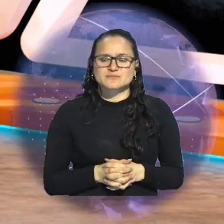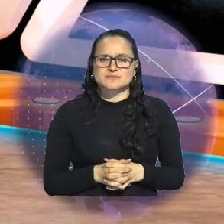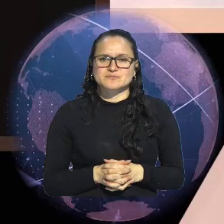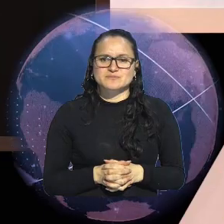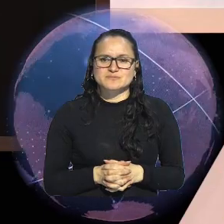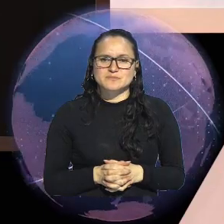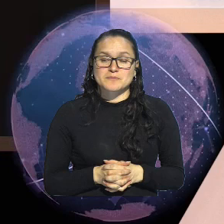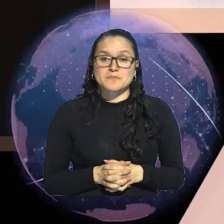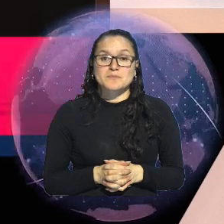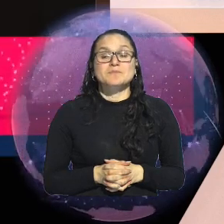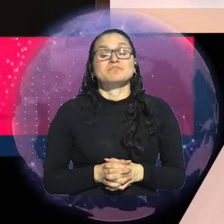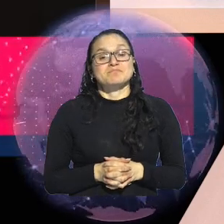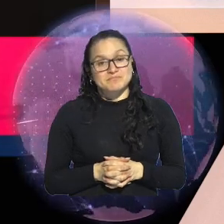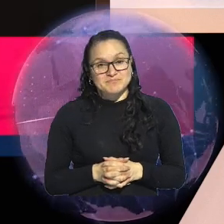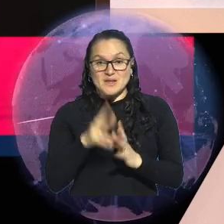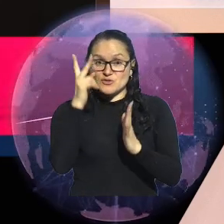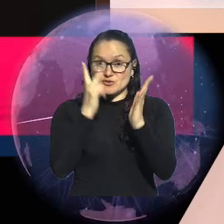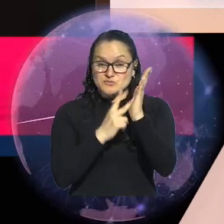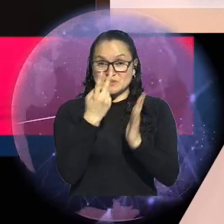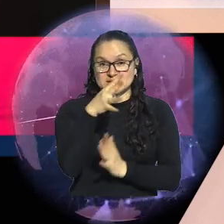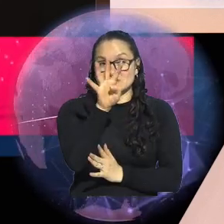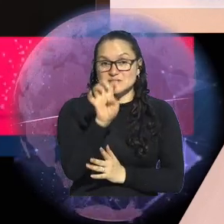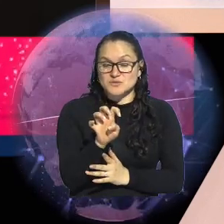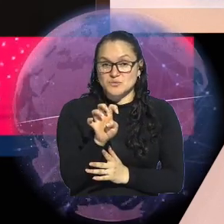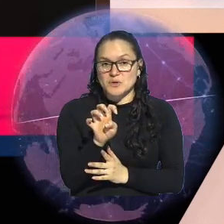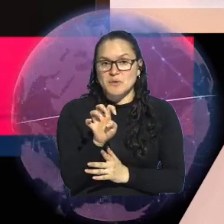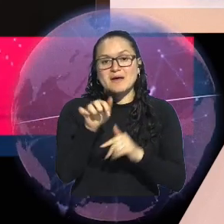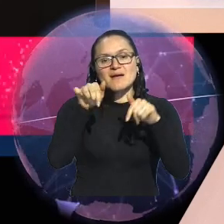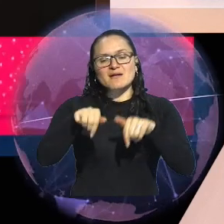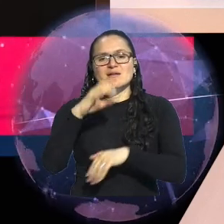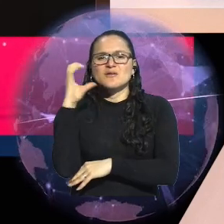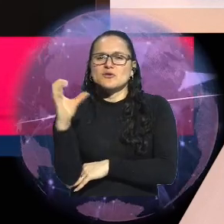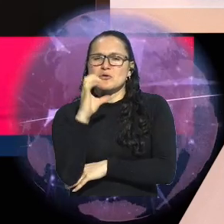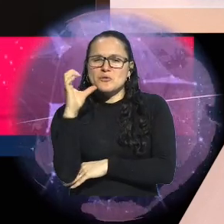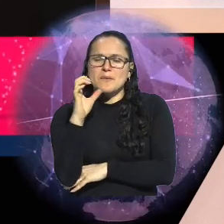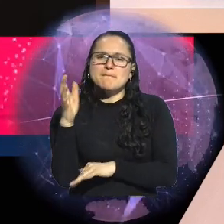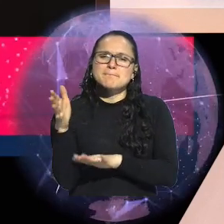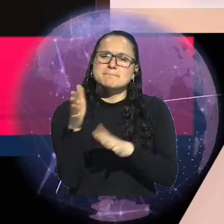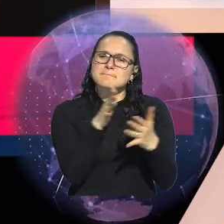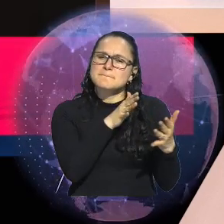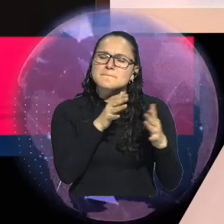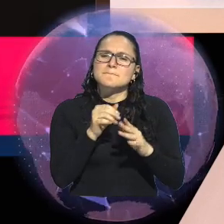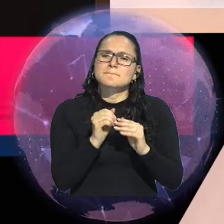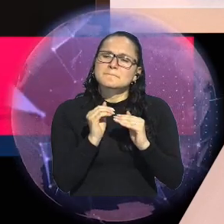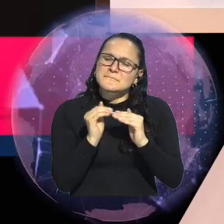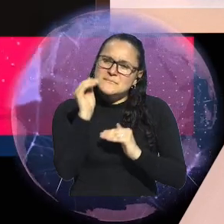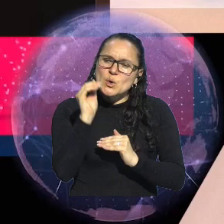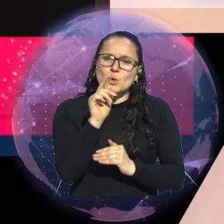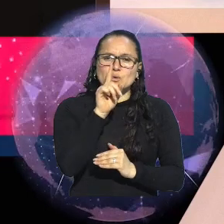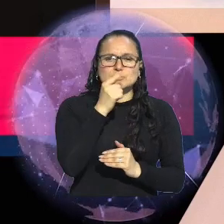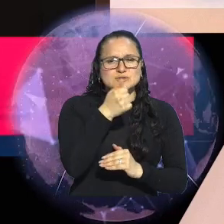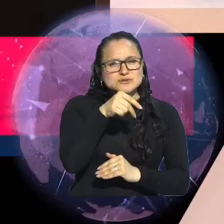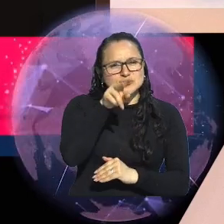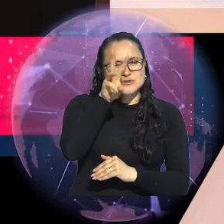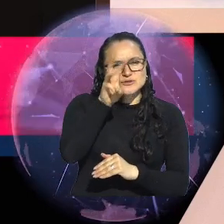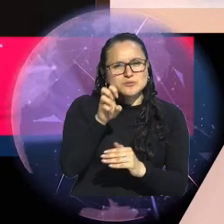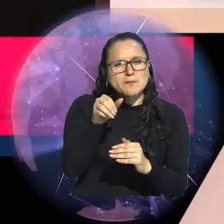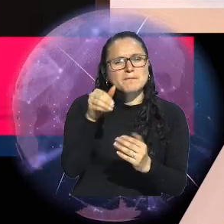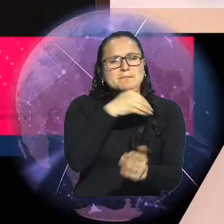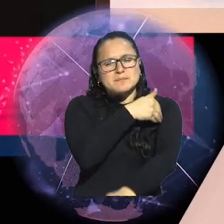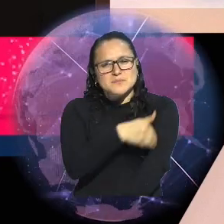gladys en 2019 en colombia alcanzamos un portal de puntos de acceso a internet